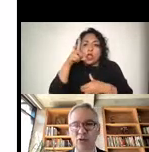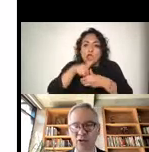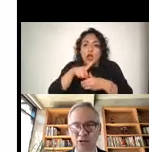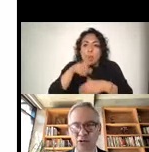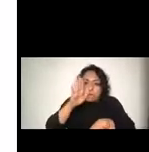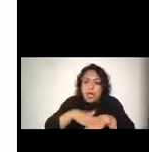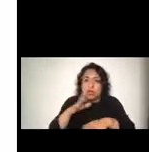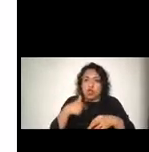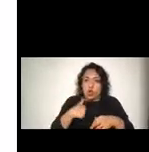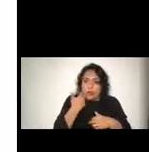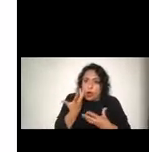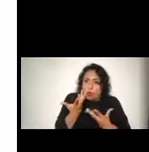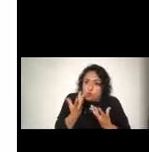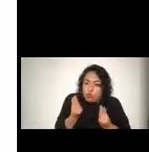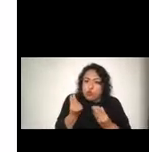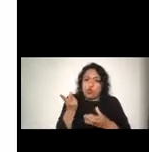de